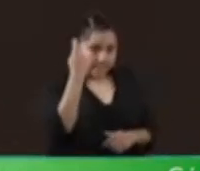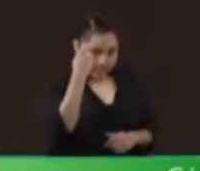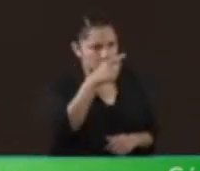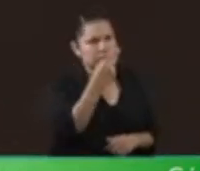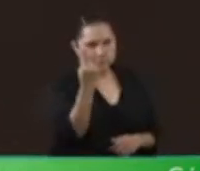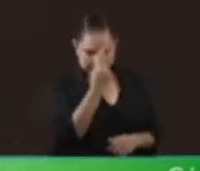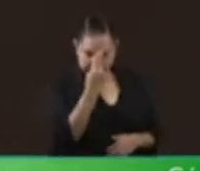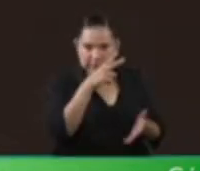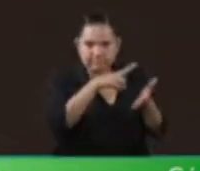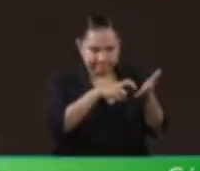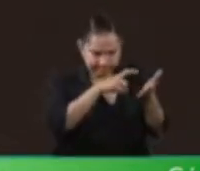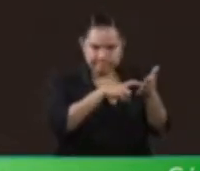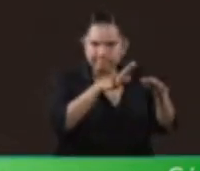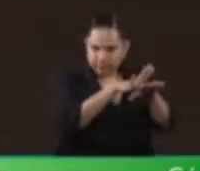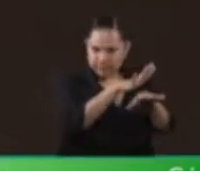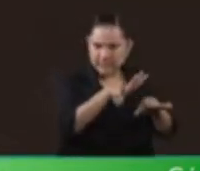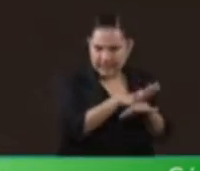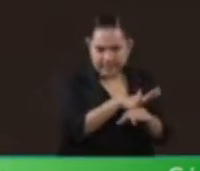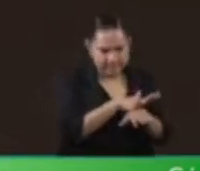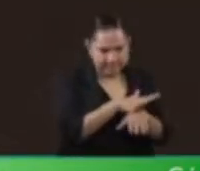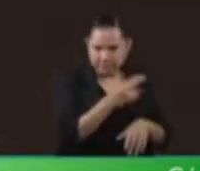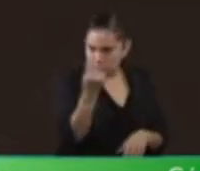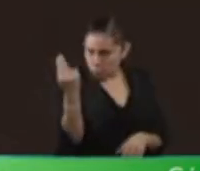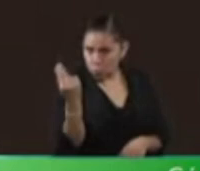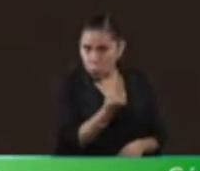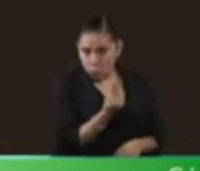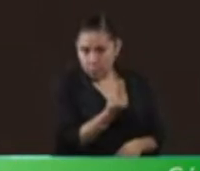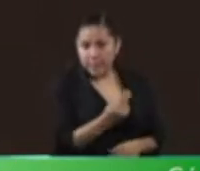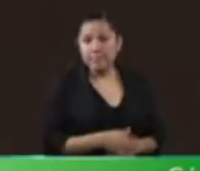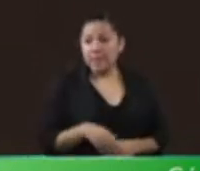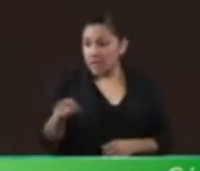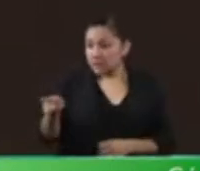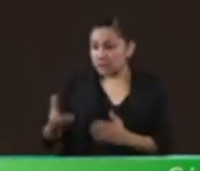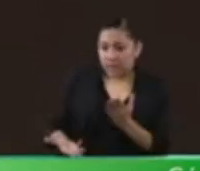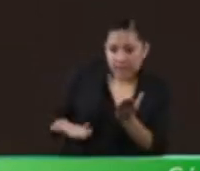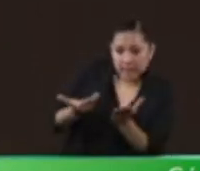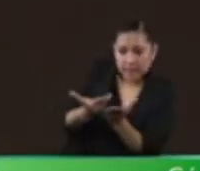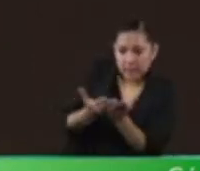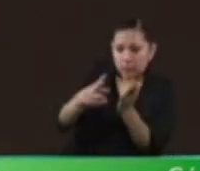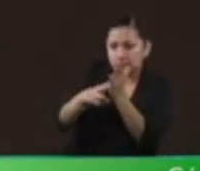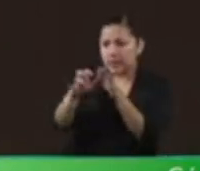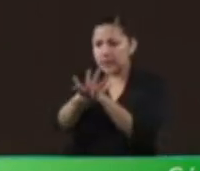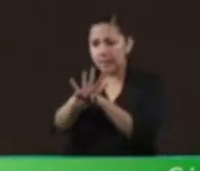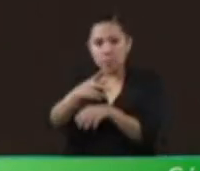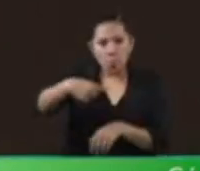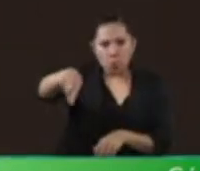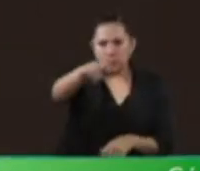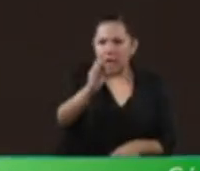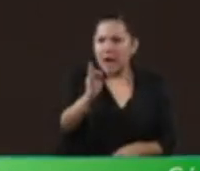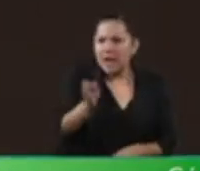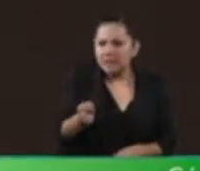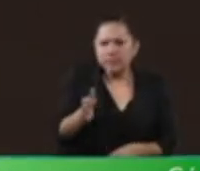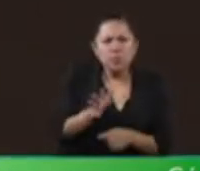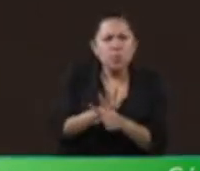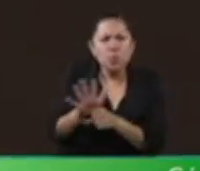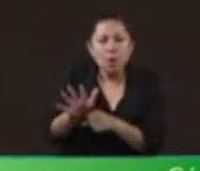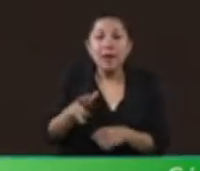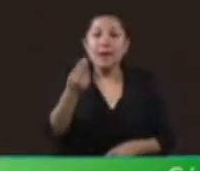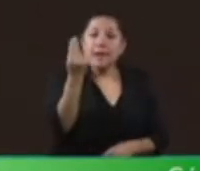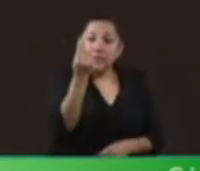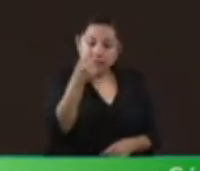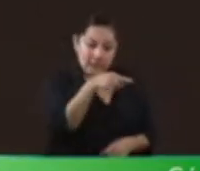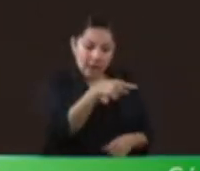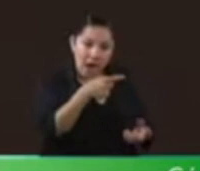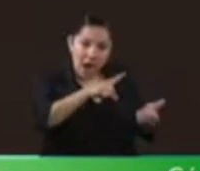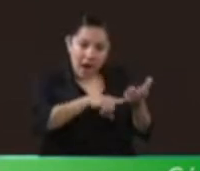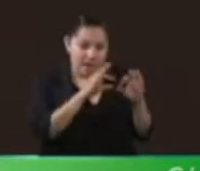qué reservas los invitamos a que acepten? A mandatar una reforma fiscal progresiva, no